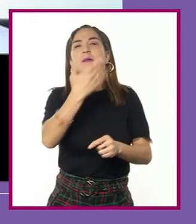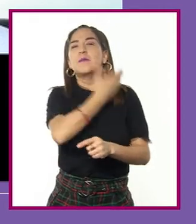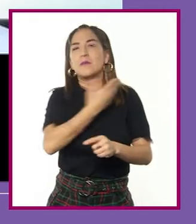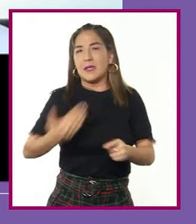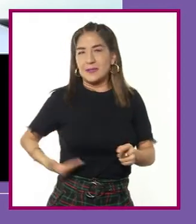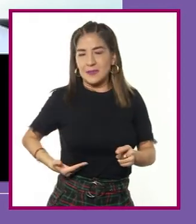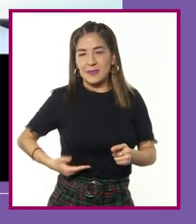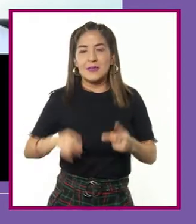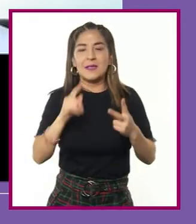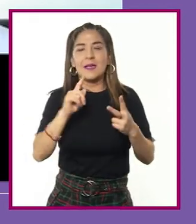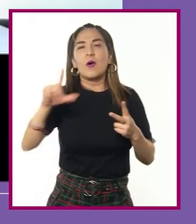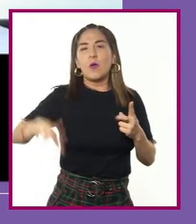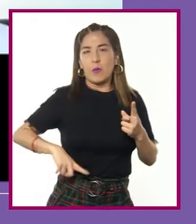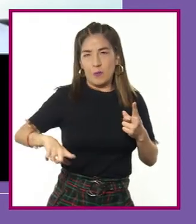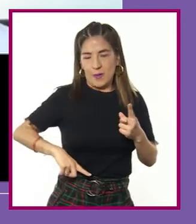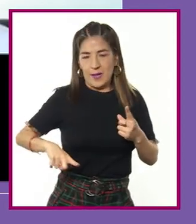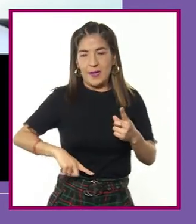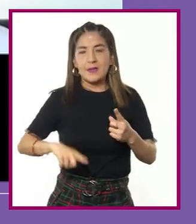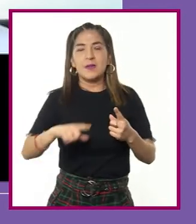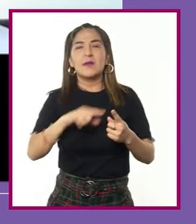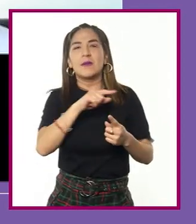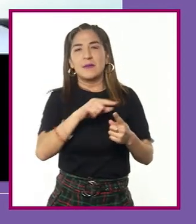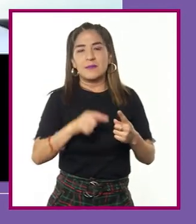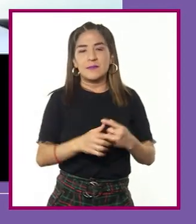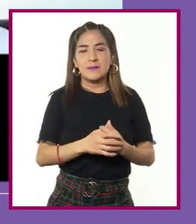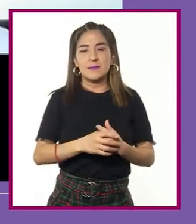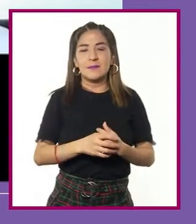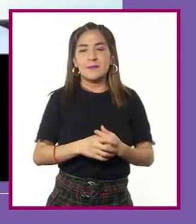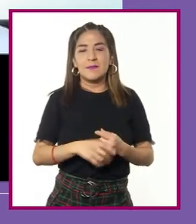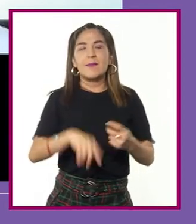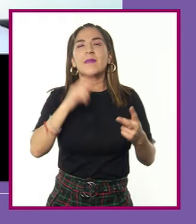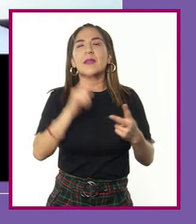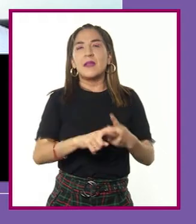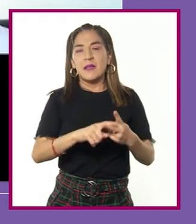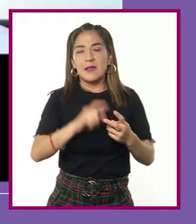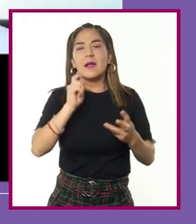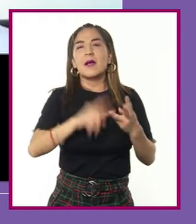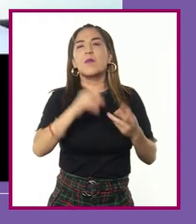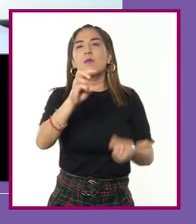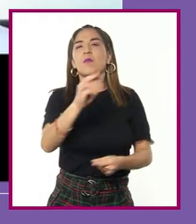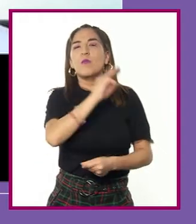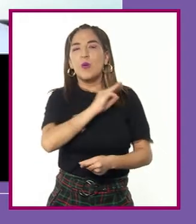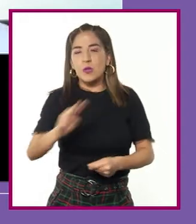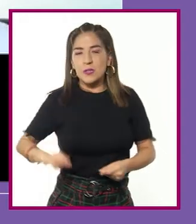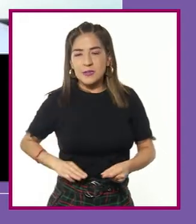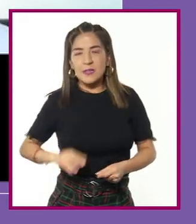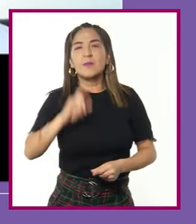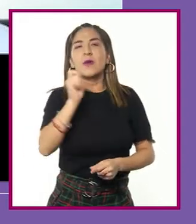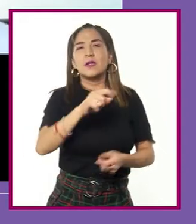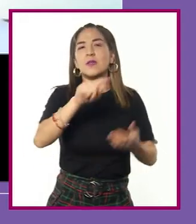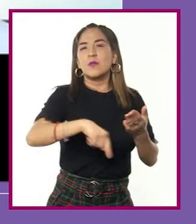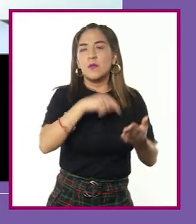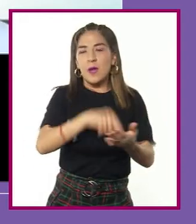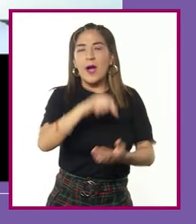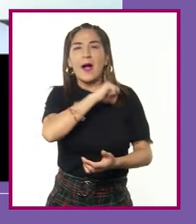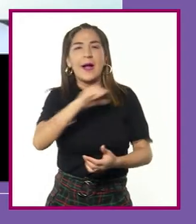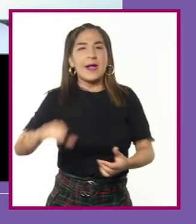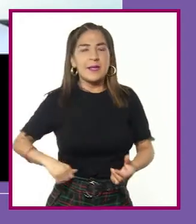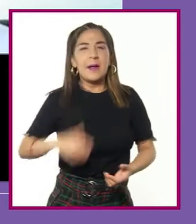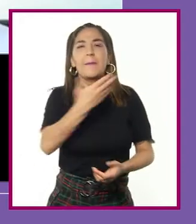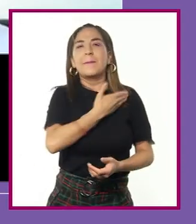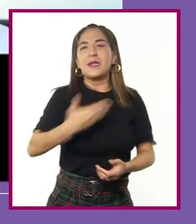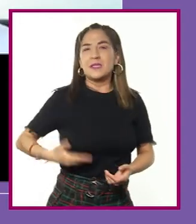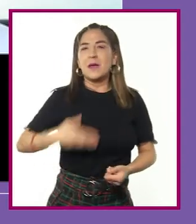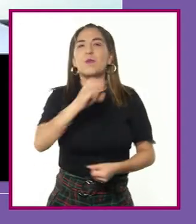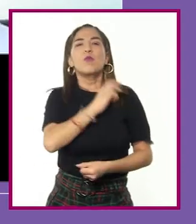República, en el caso de los gobiernos, por el gobernador de un estado, y en el caso de un municipio o una alcaldía, pues por el presidente municipal en el